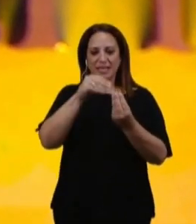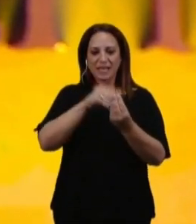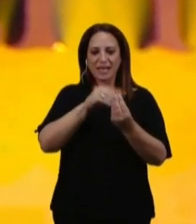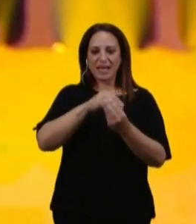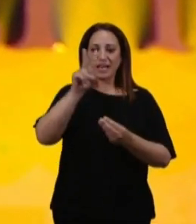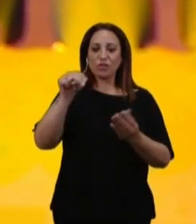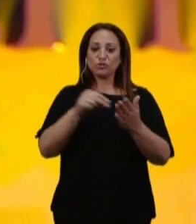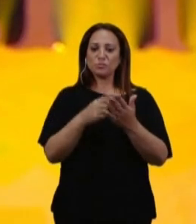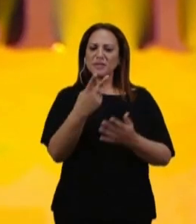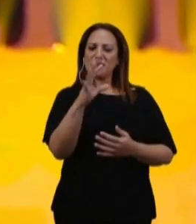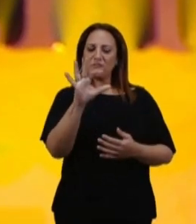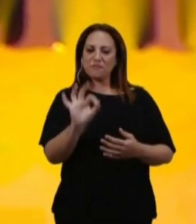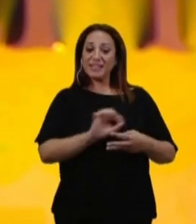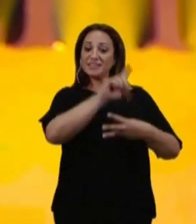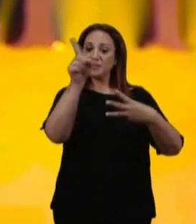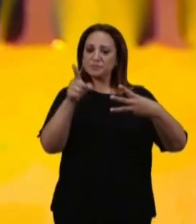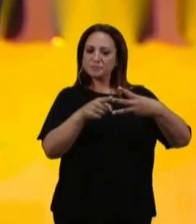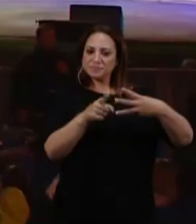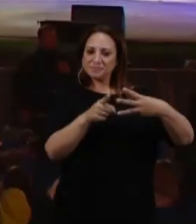va para la murga